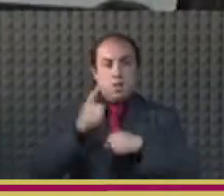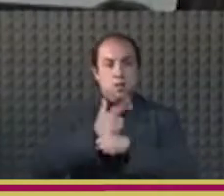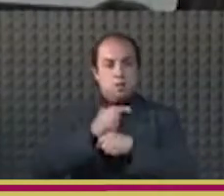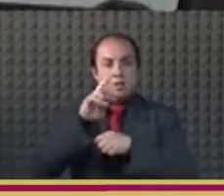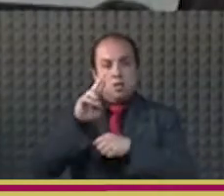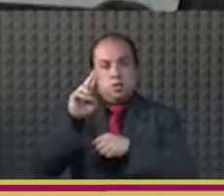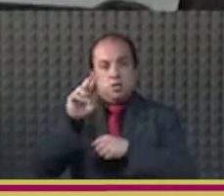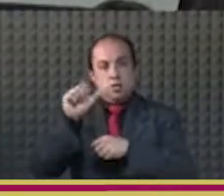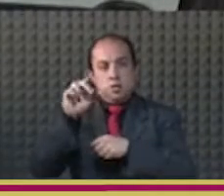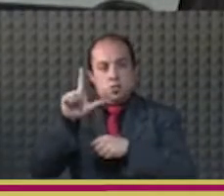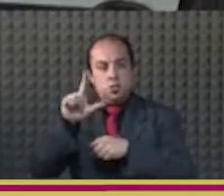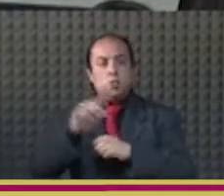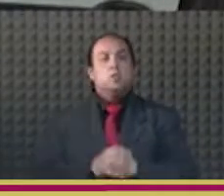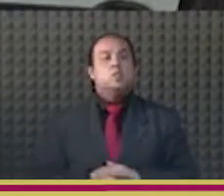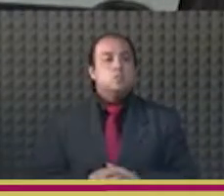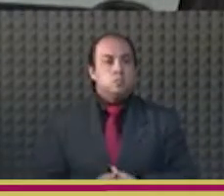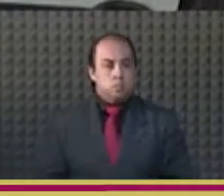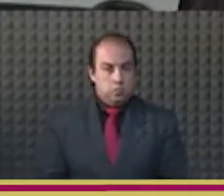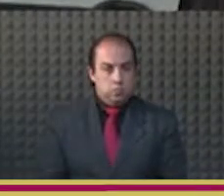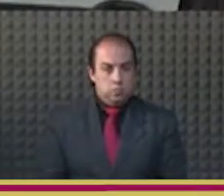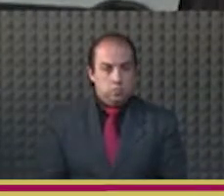Armando Quintero Martínez.